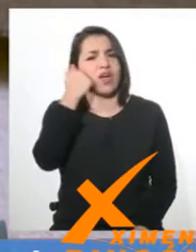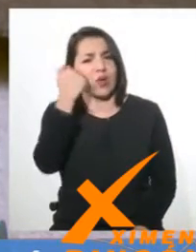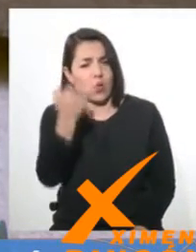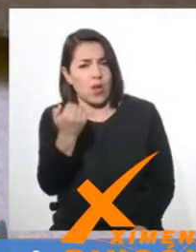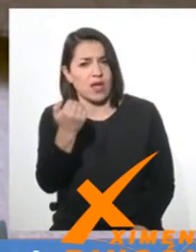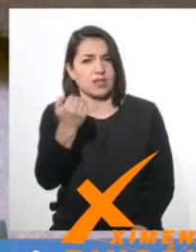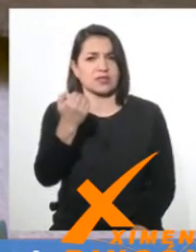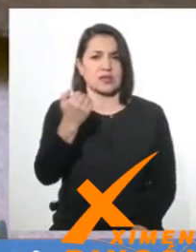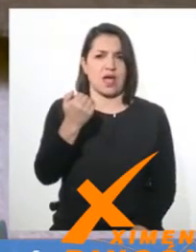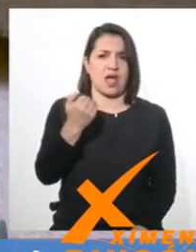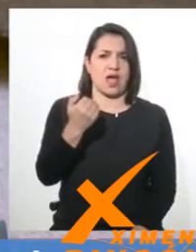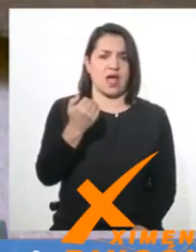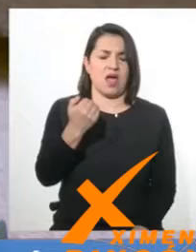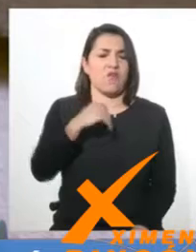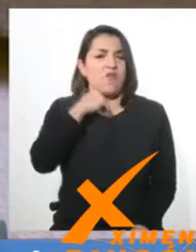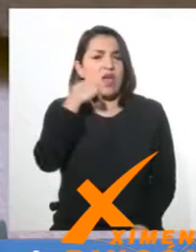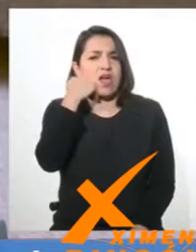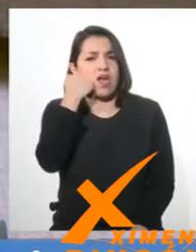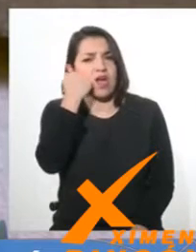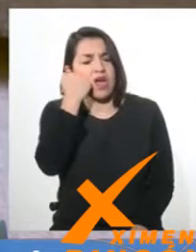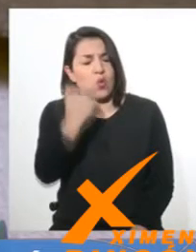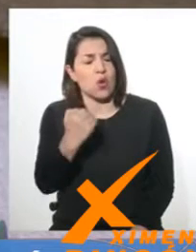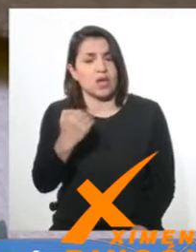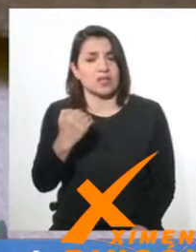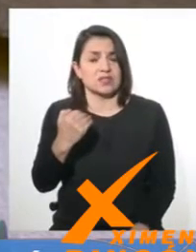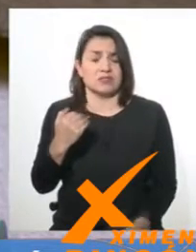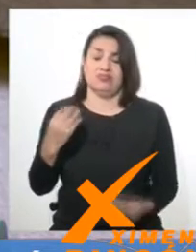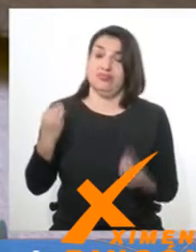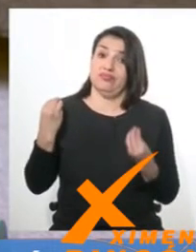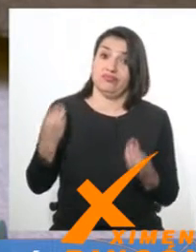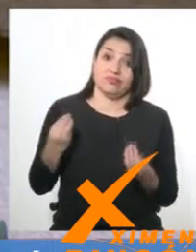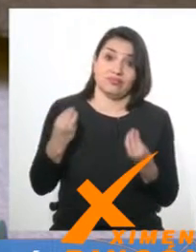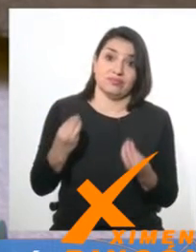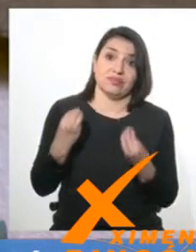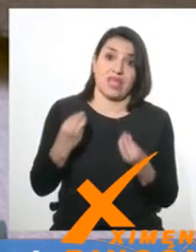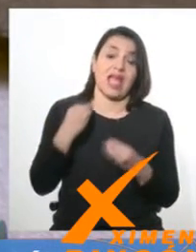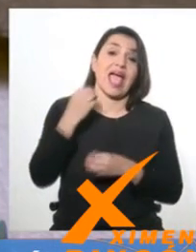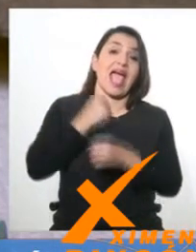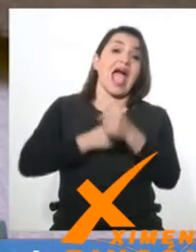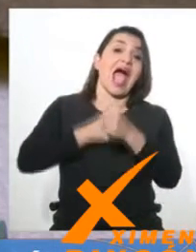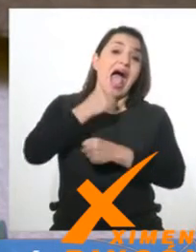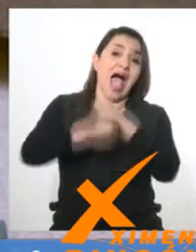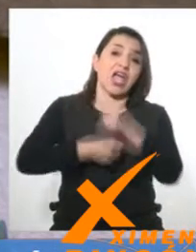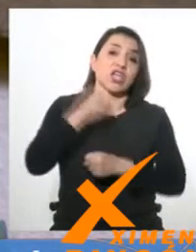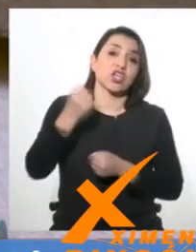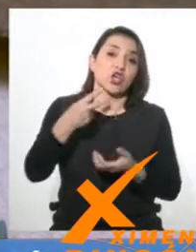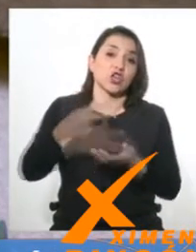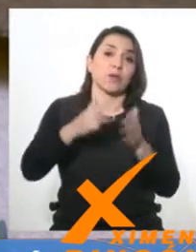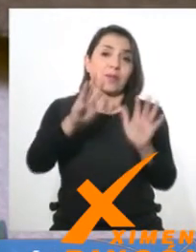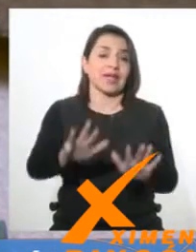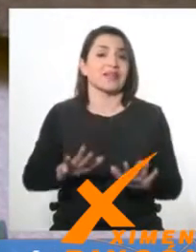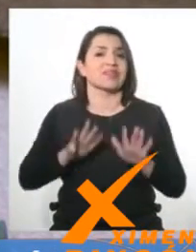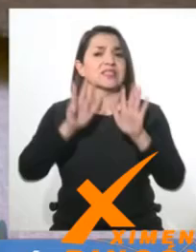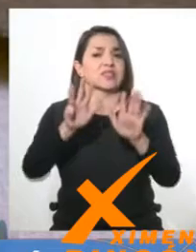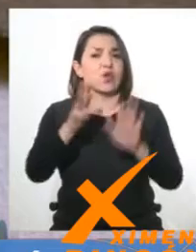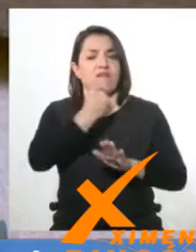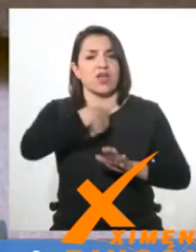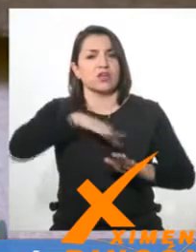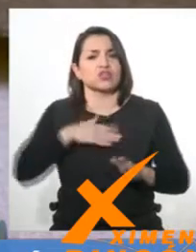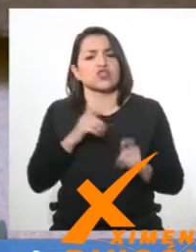señalar que es una vergüenza y un escándalo que en el año 2019 estemos intentando